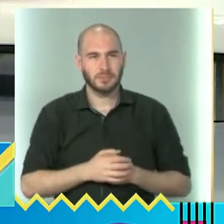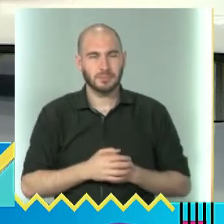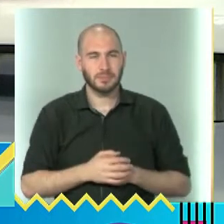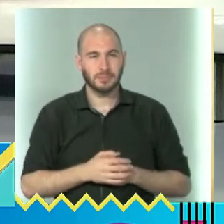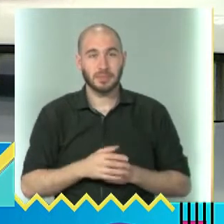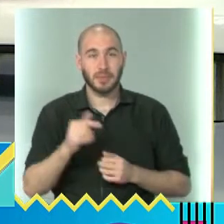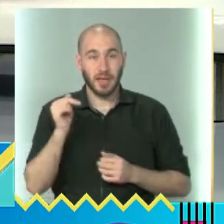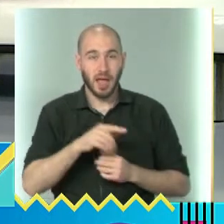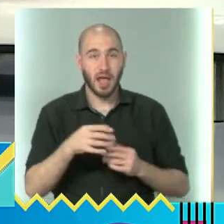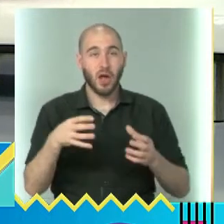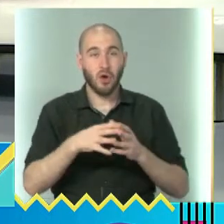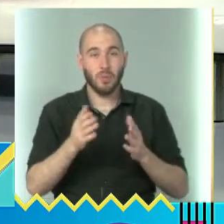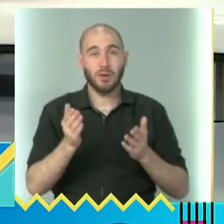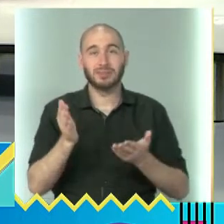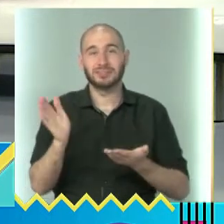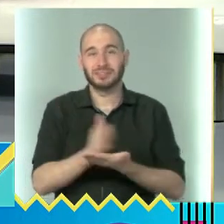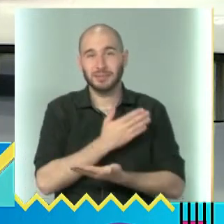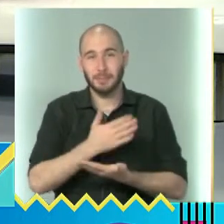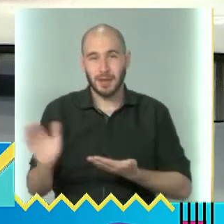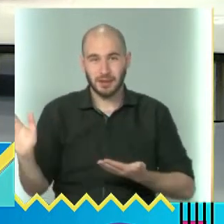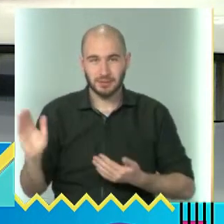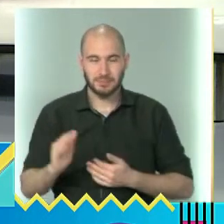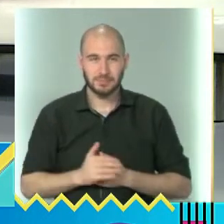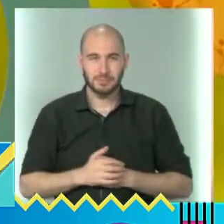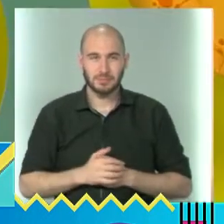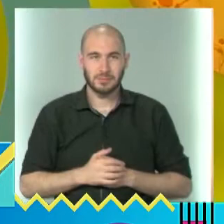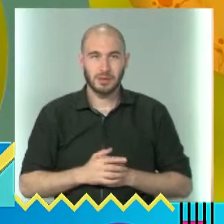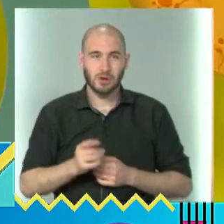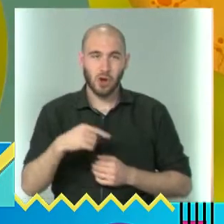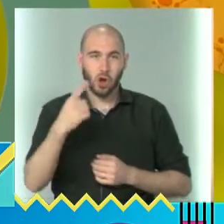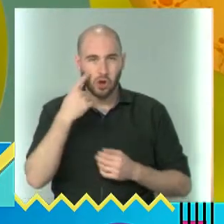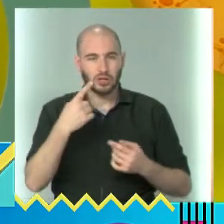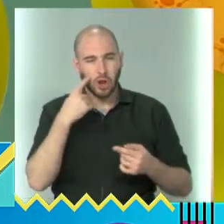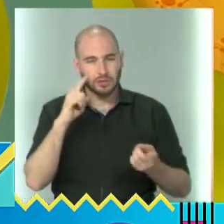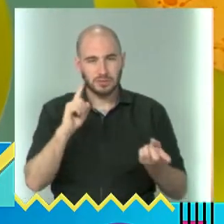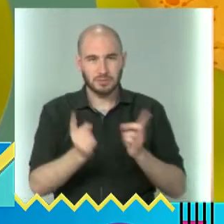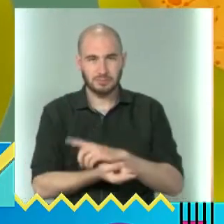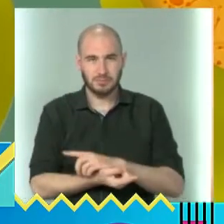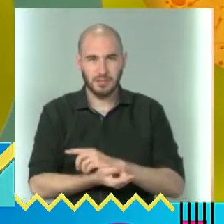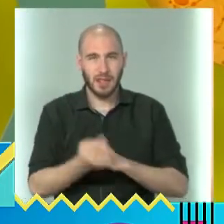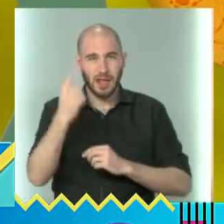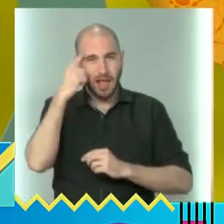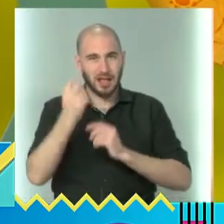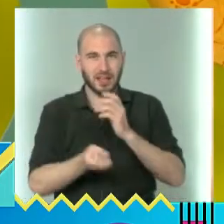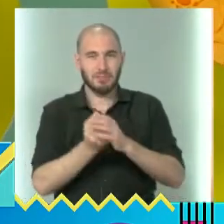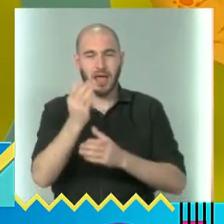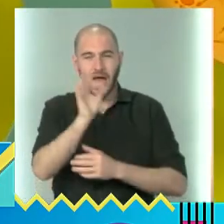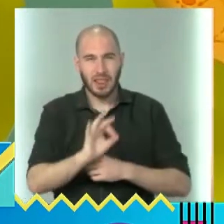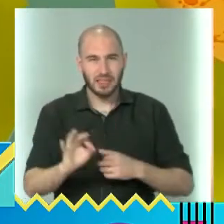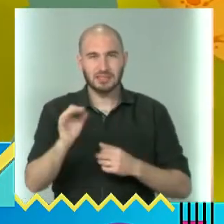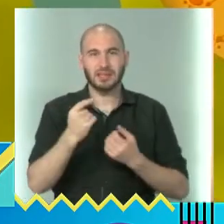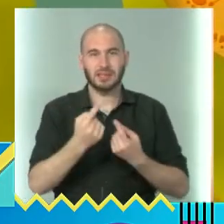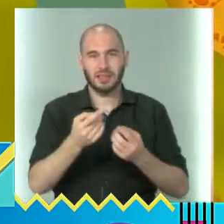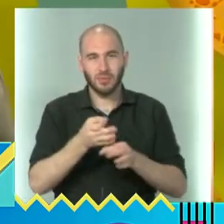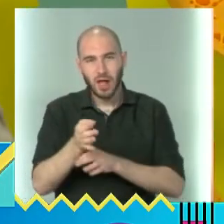educación. Ahí están las generaciones bisagra, digamos, ¿seguro? Quizás las que conocieron otra cosa y la creatividad de los artistas y de los